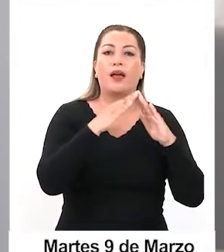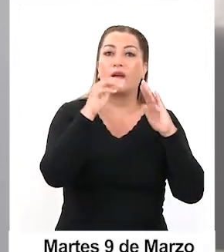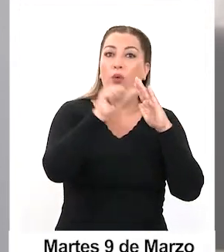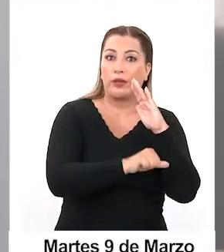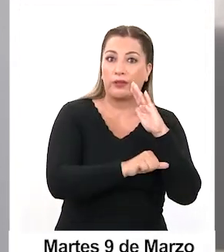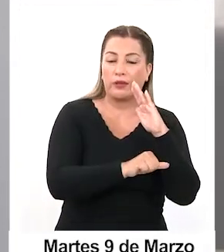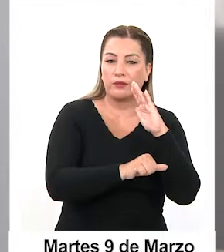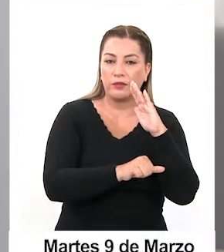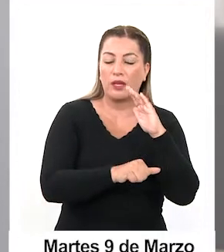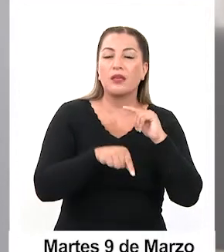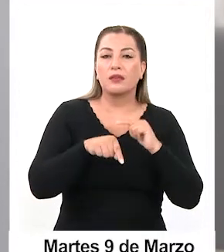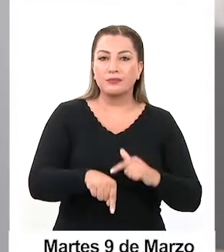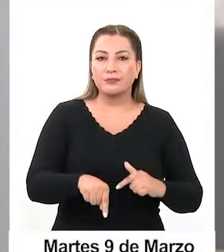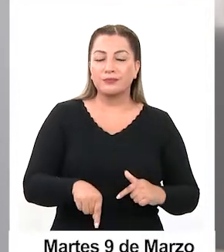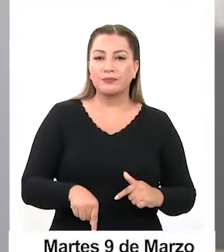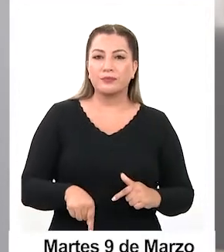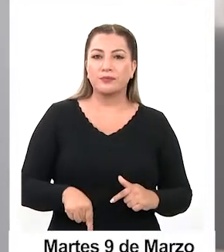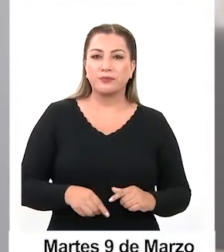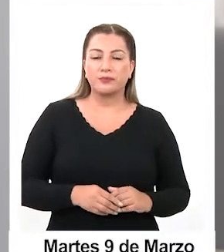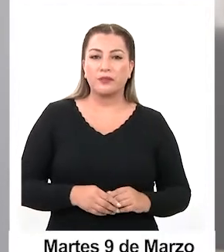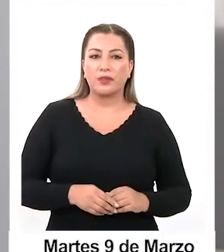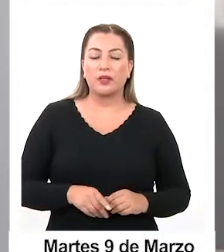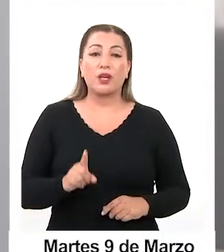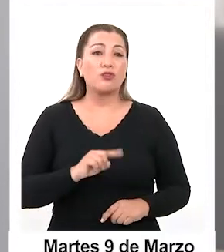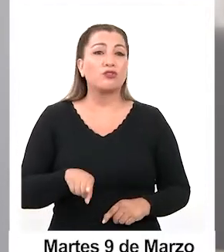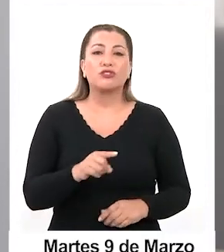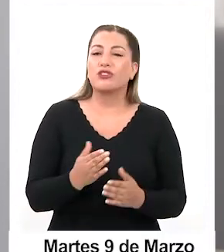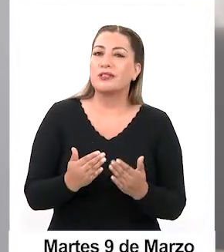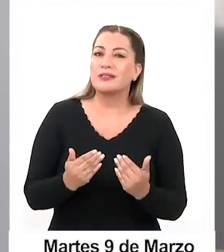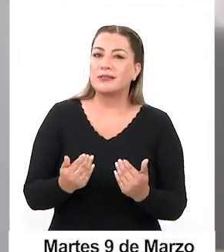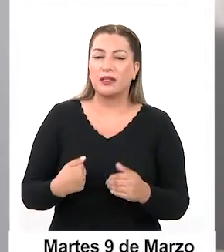esa perspectiva, efectivamente, es esa necesidad que se nos